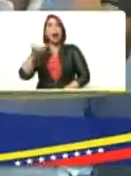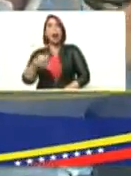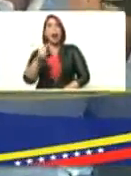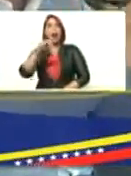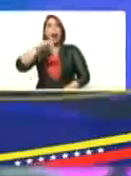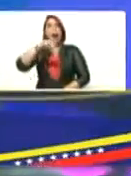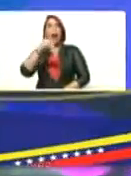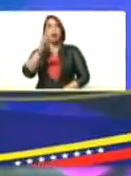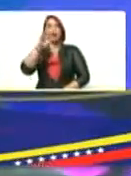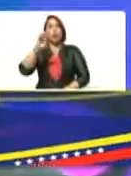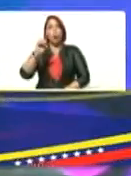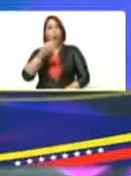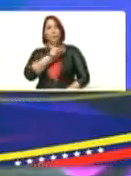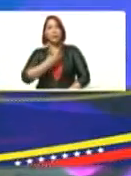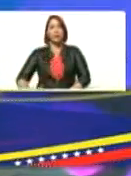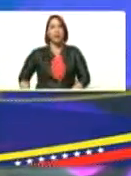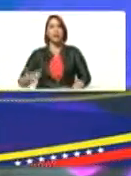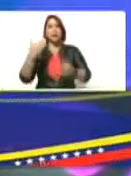Simón Bolívar.